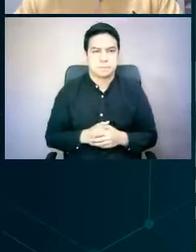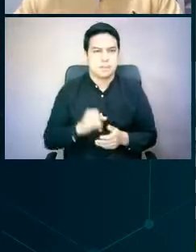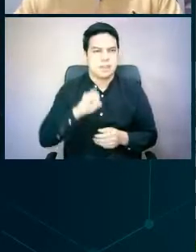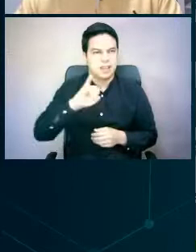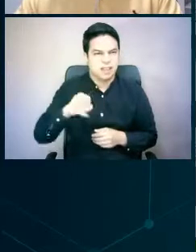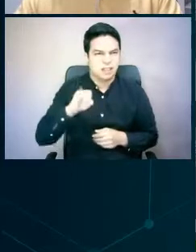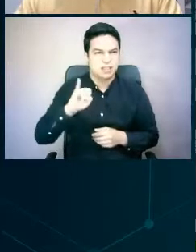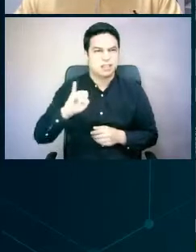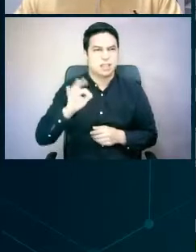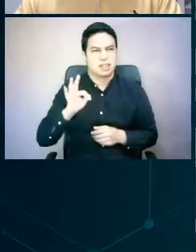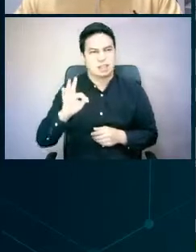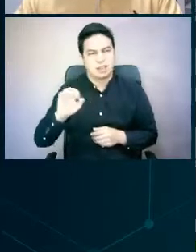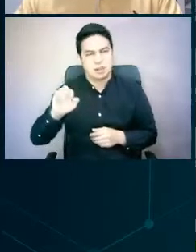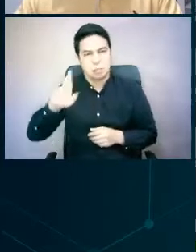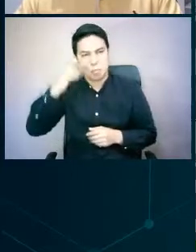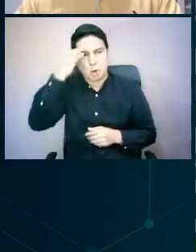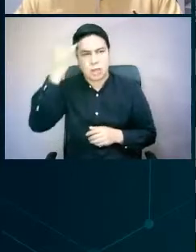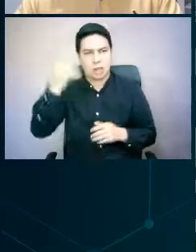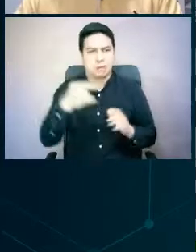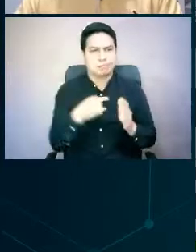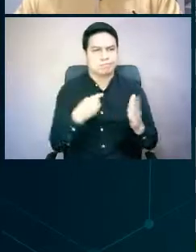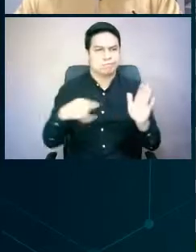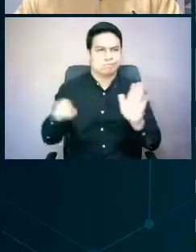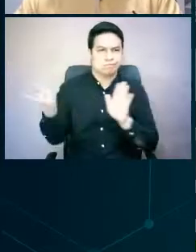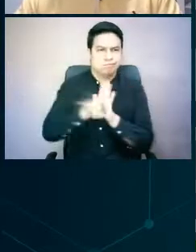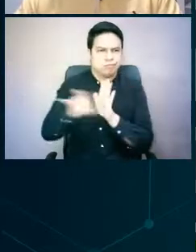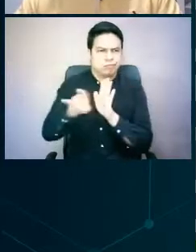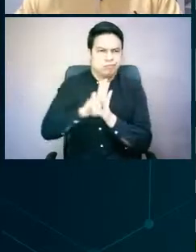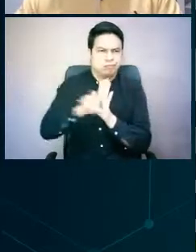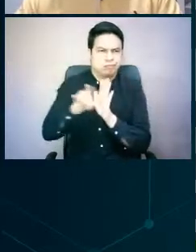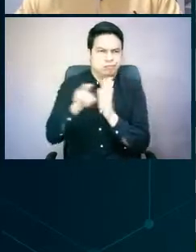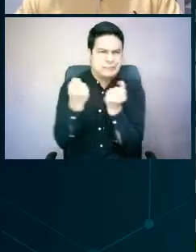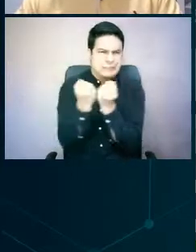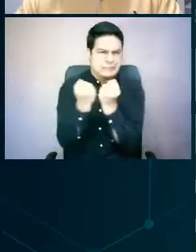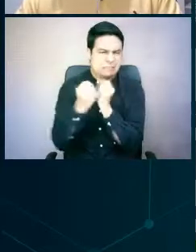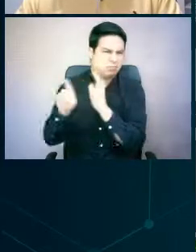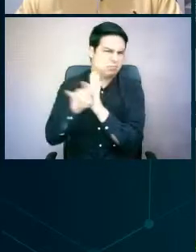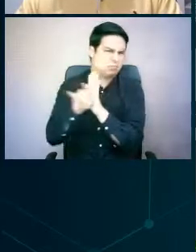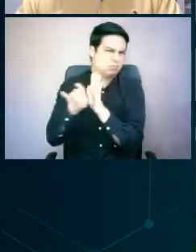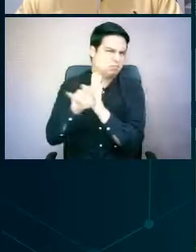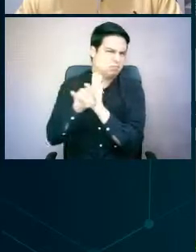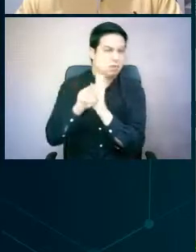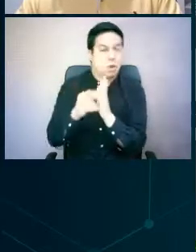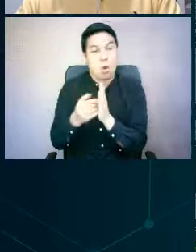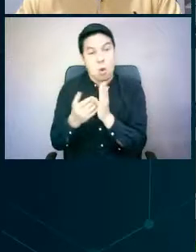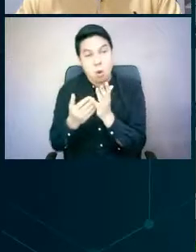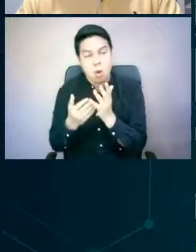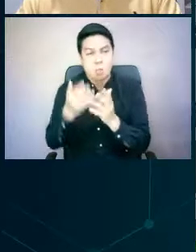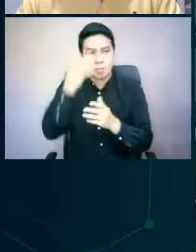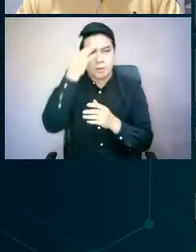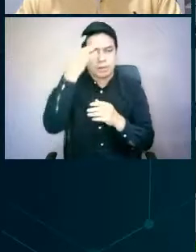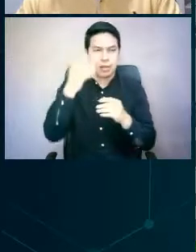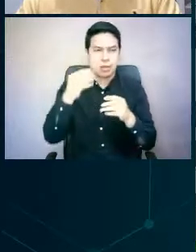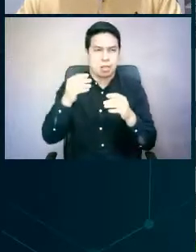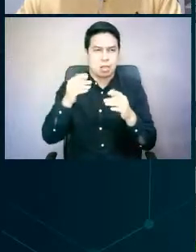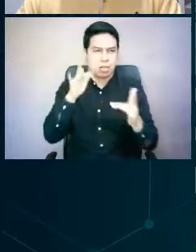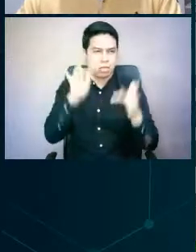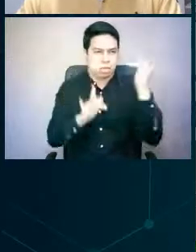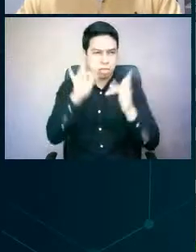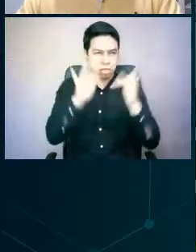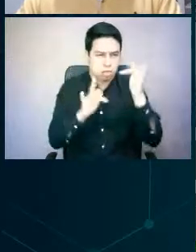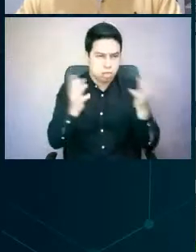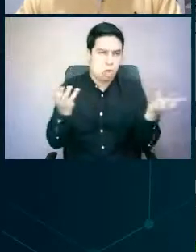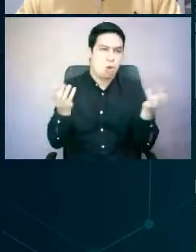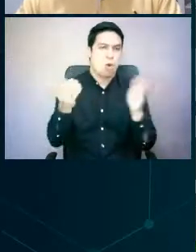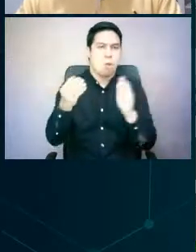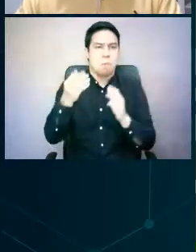la red, por la pérdida de sincronismo o porque se usan rutas diferentes para el envío de los paquetes de datos, entre